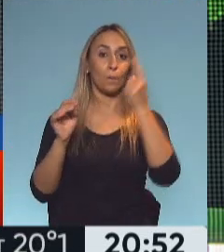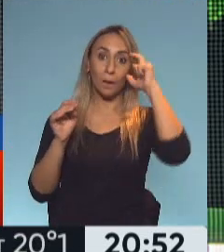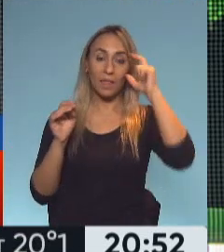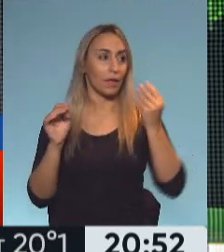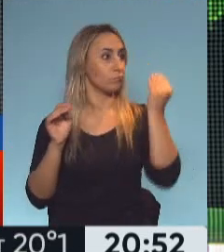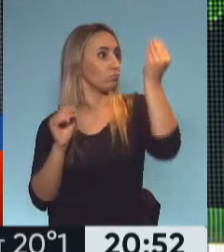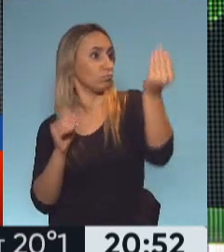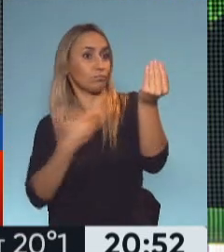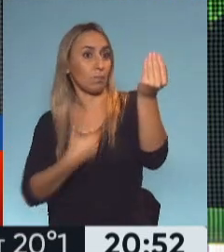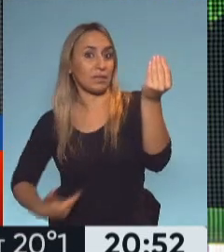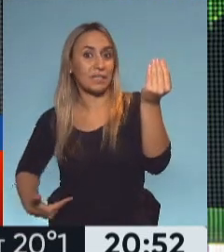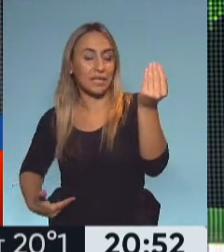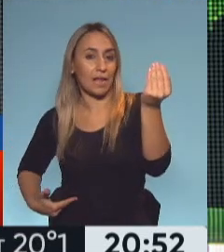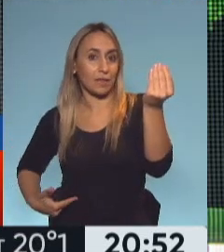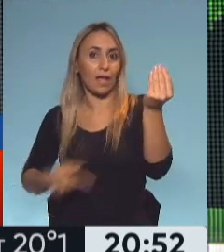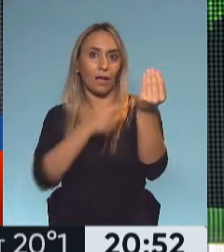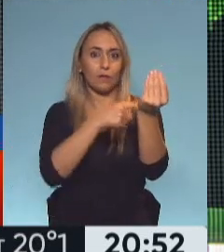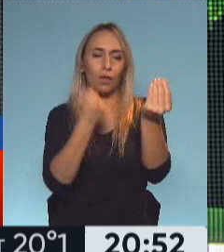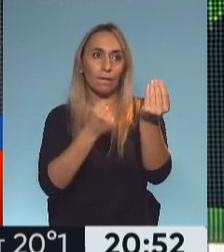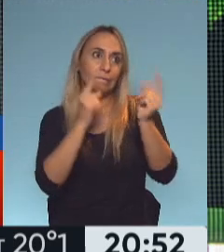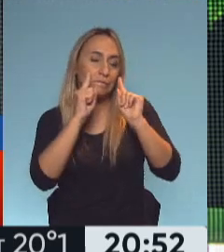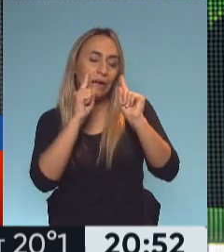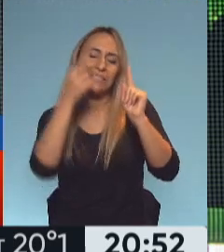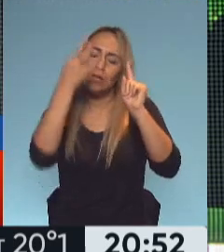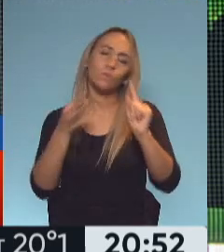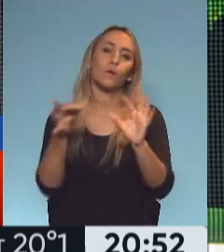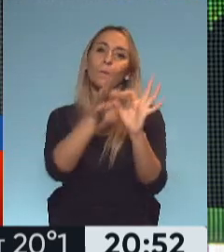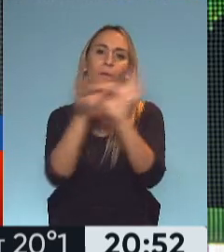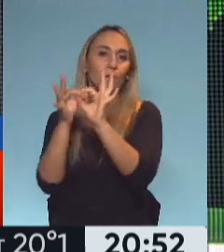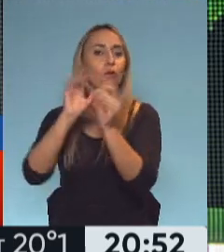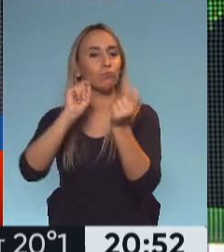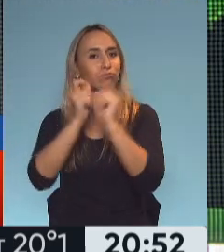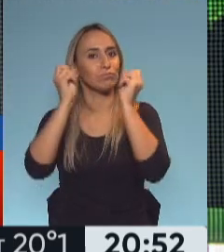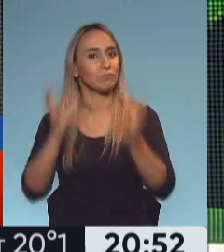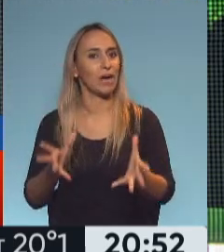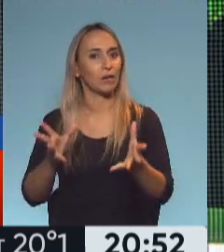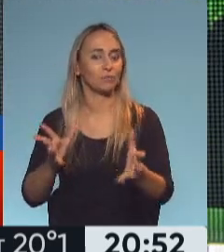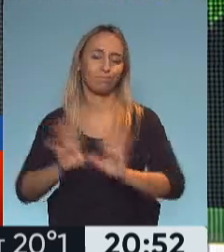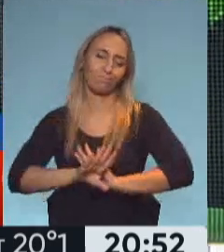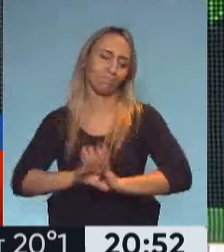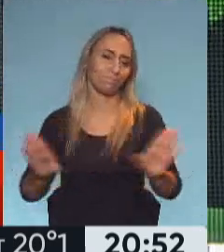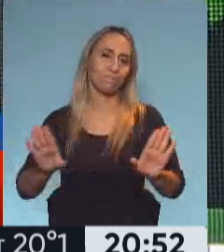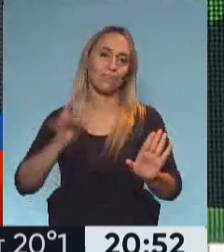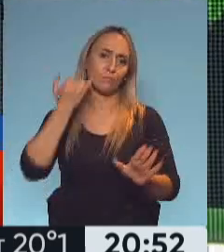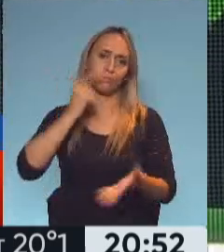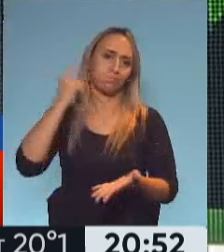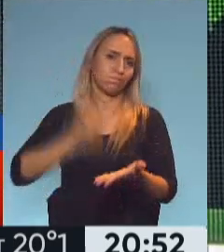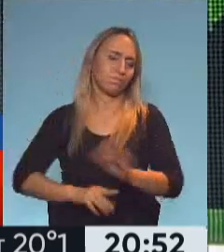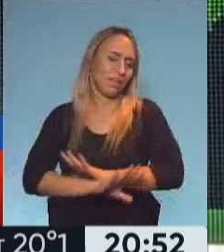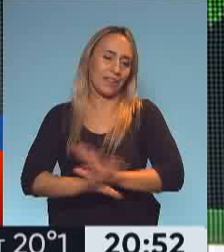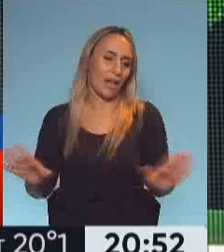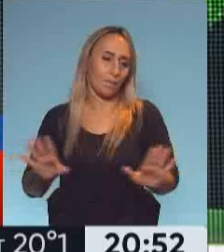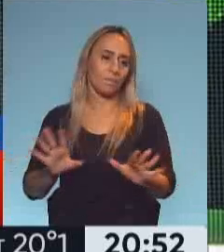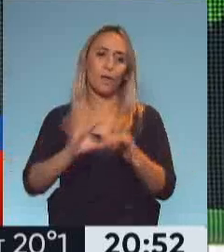muchísima expectativa de que algo de eso podía llegar a cambiar. Bueno, la respuesta ya está bastante definida. Nada va a cambiar en